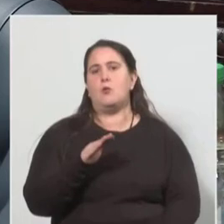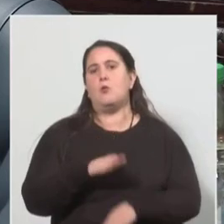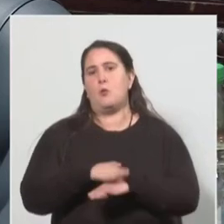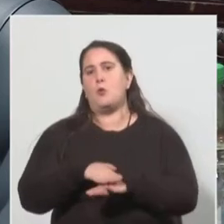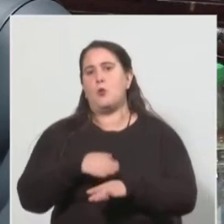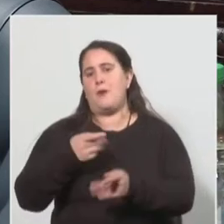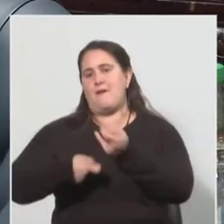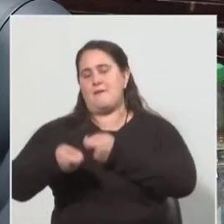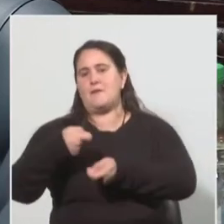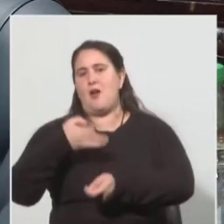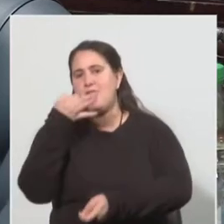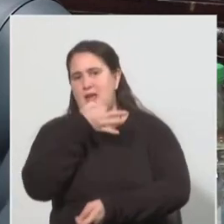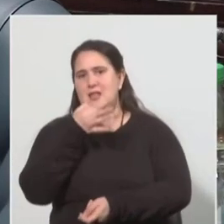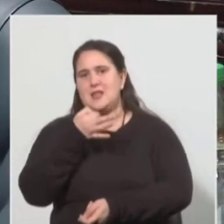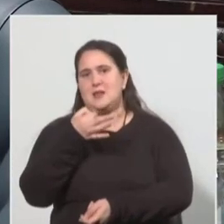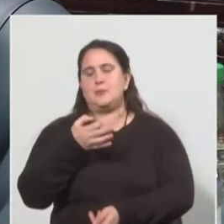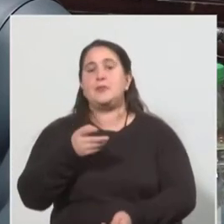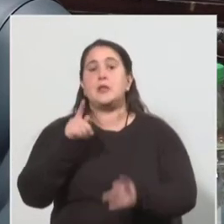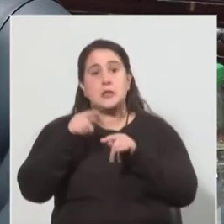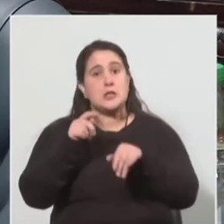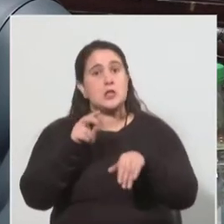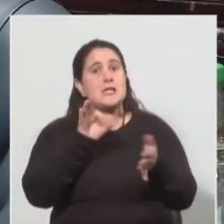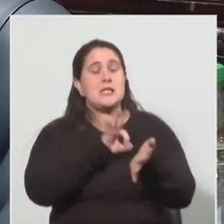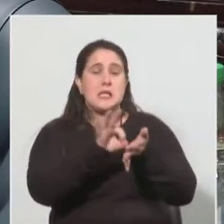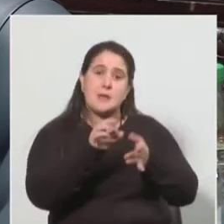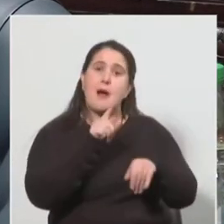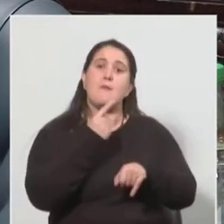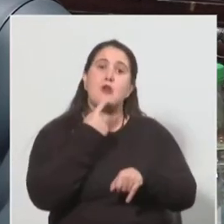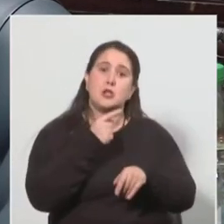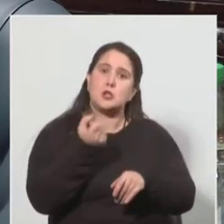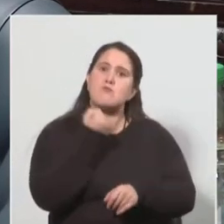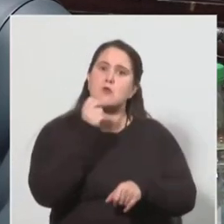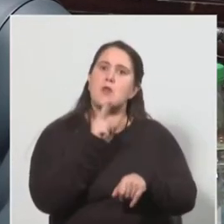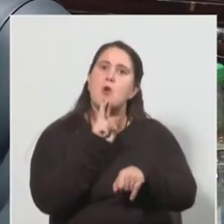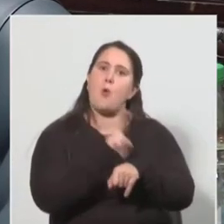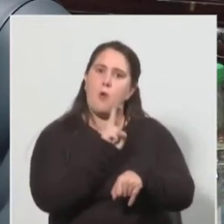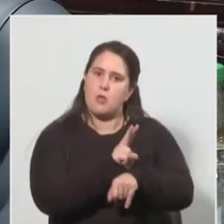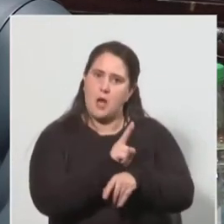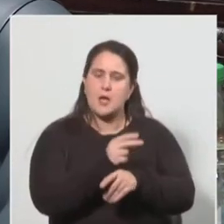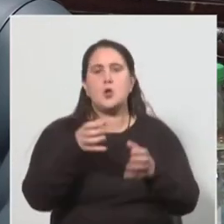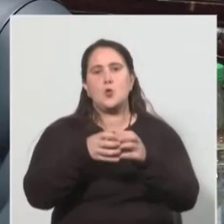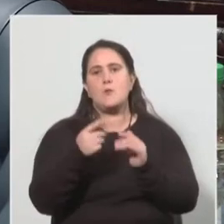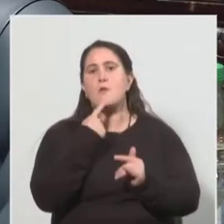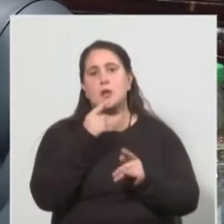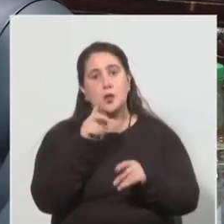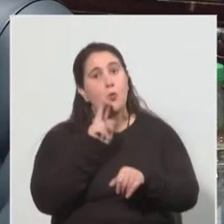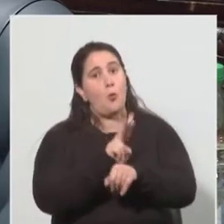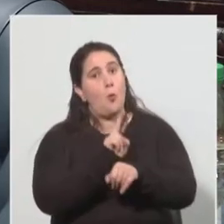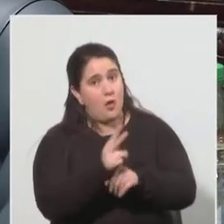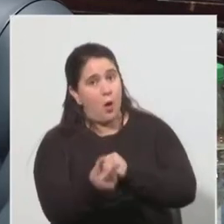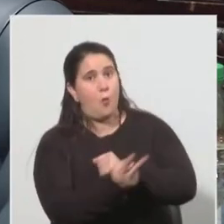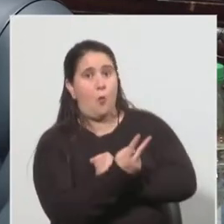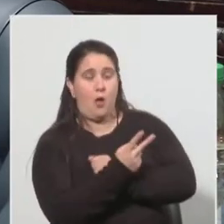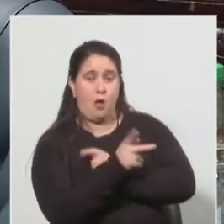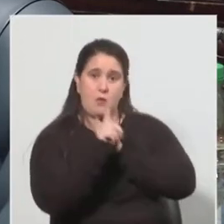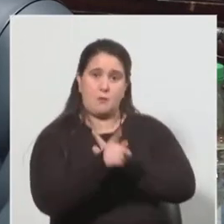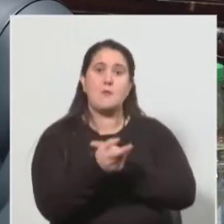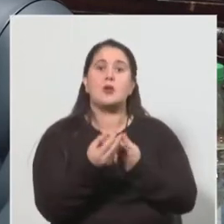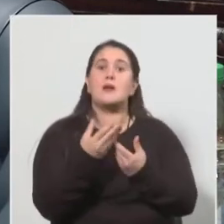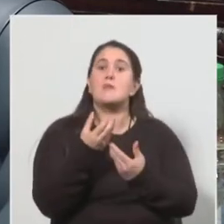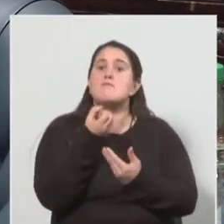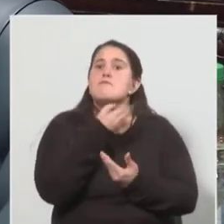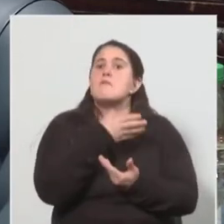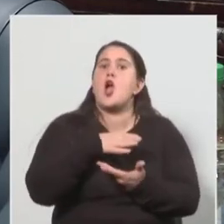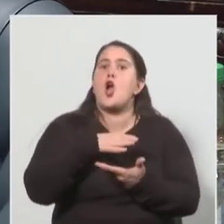Y los sistemas políticos deben cuidarse. Y los partidos políticos deben cuidarse, porque el mejor sistema